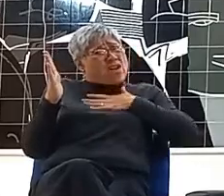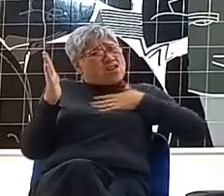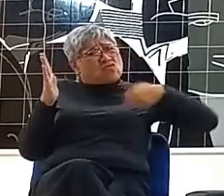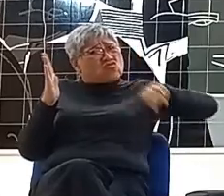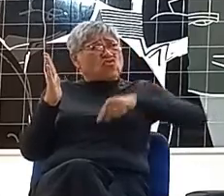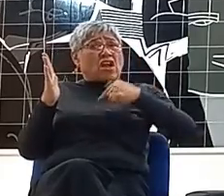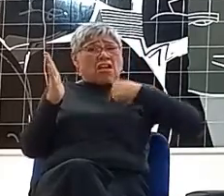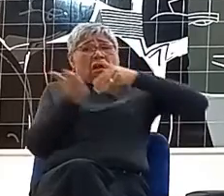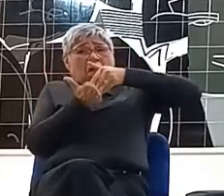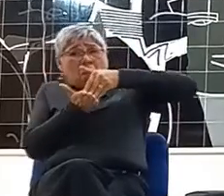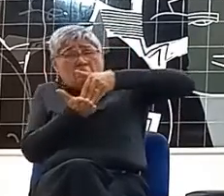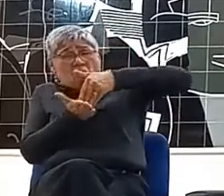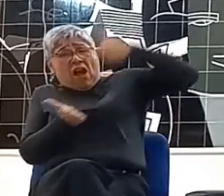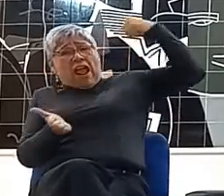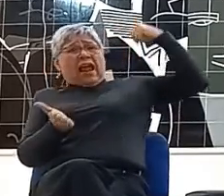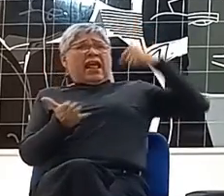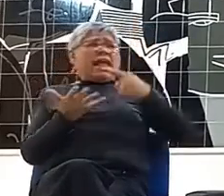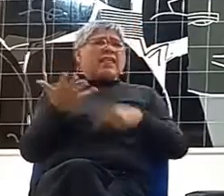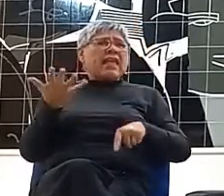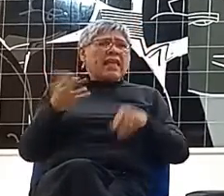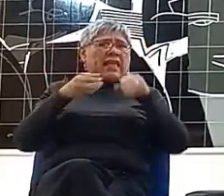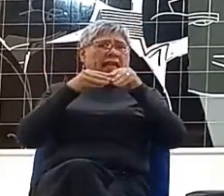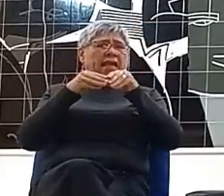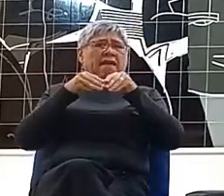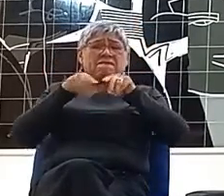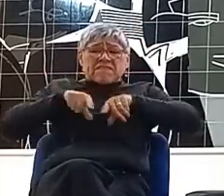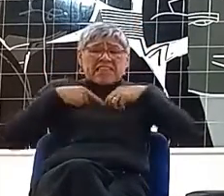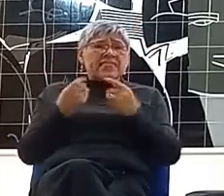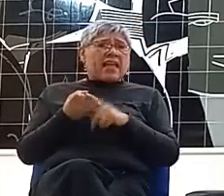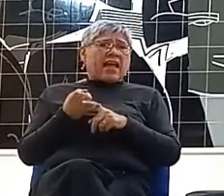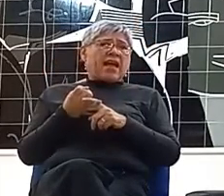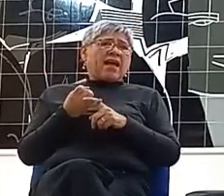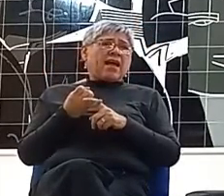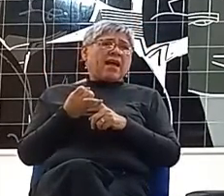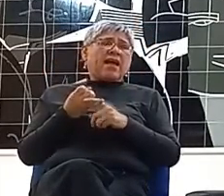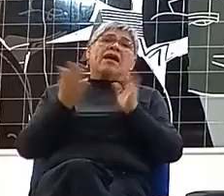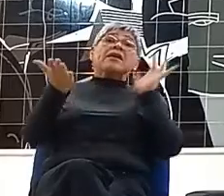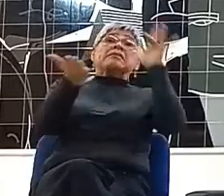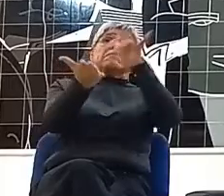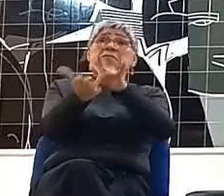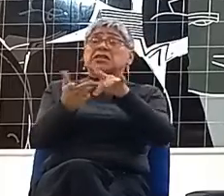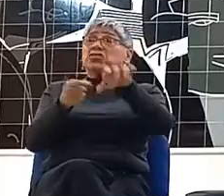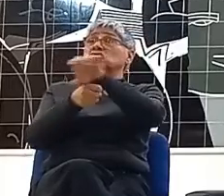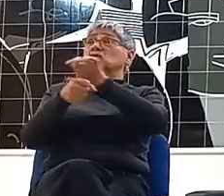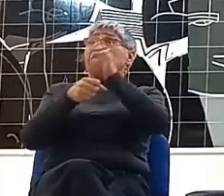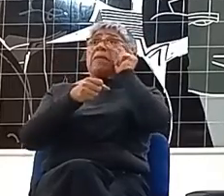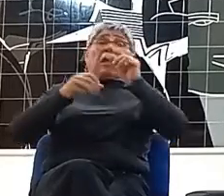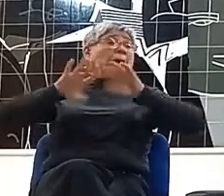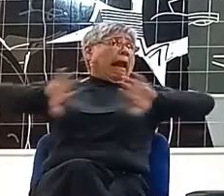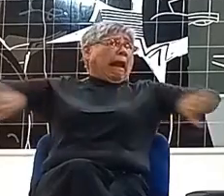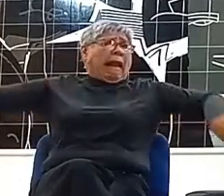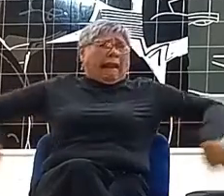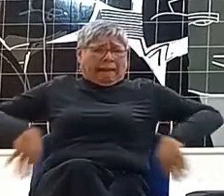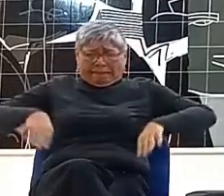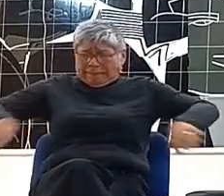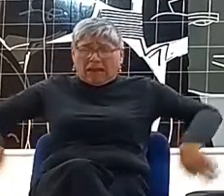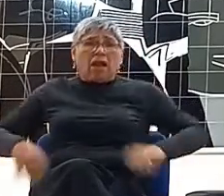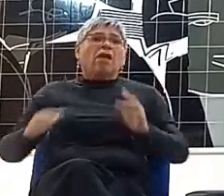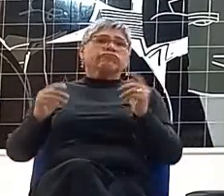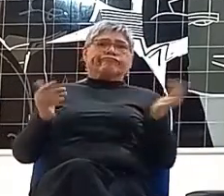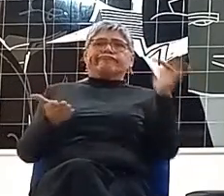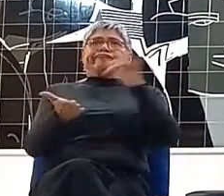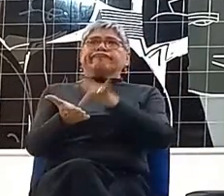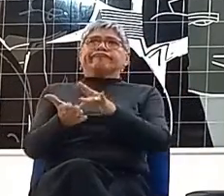nos sacaron de nuestra vida, y llegamos a la ciudad de Pereira sin nada, y